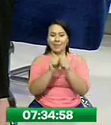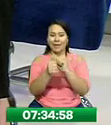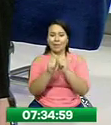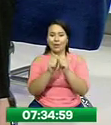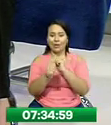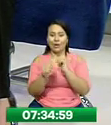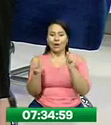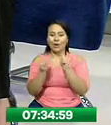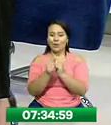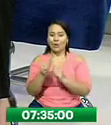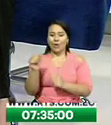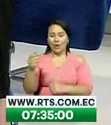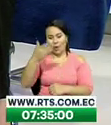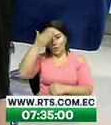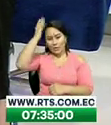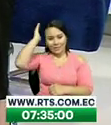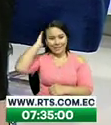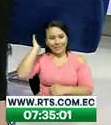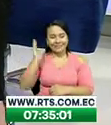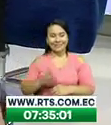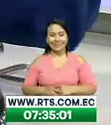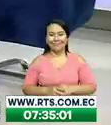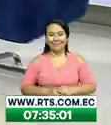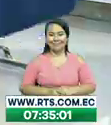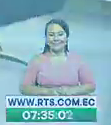deportiva junto a José Luis Arévalo. Ya regresamos.